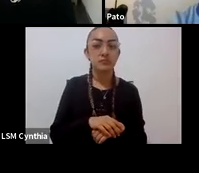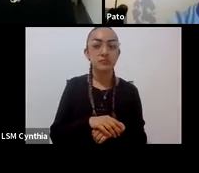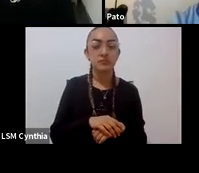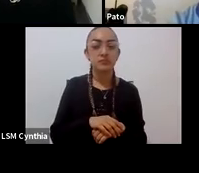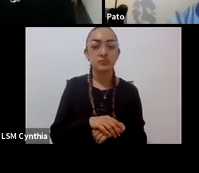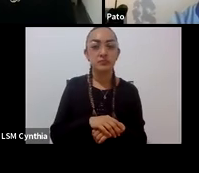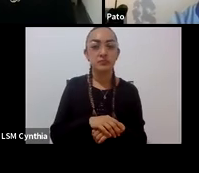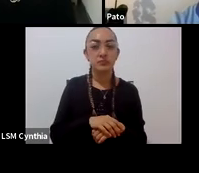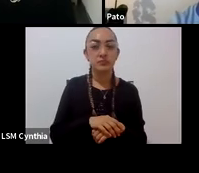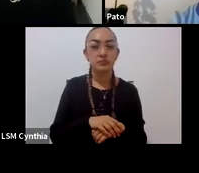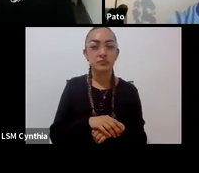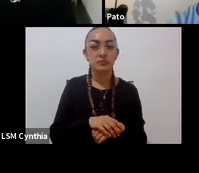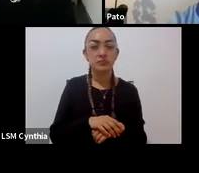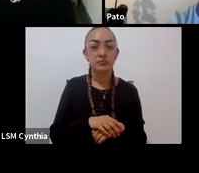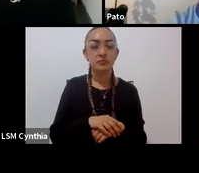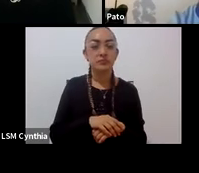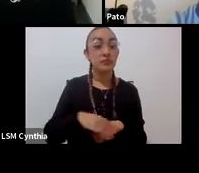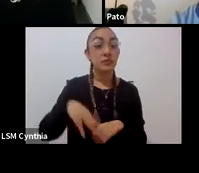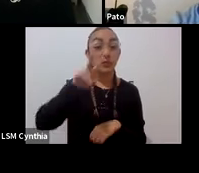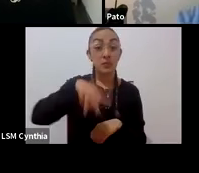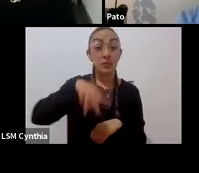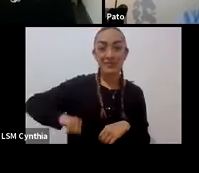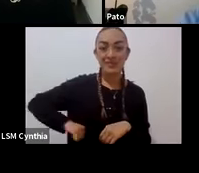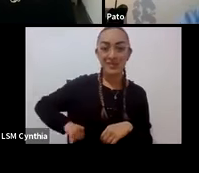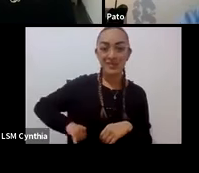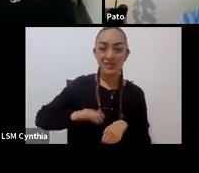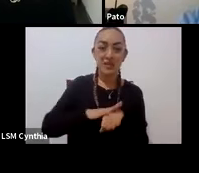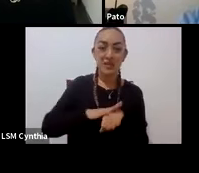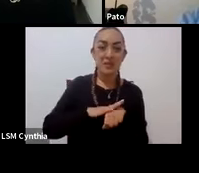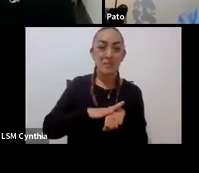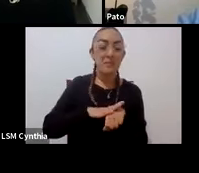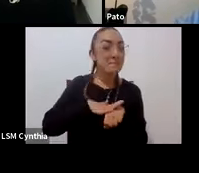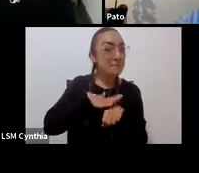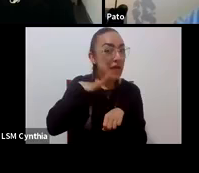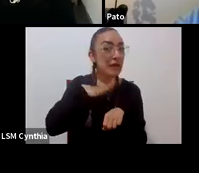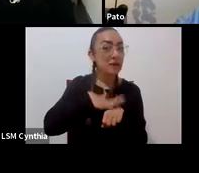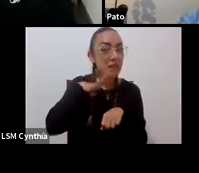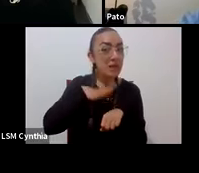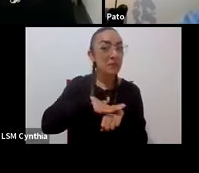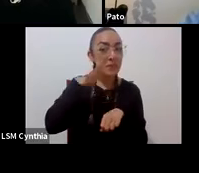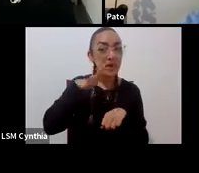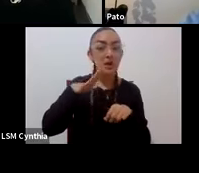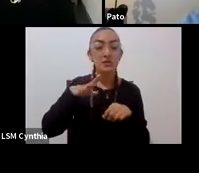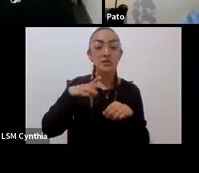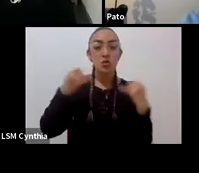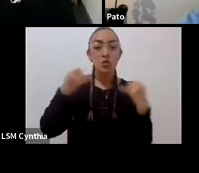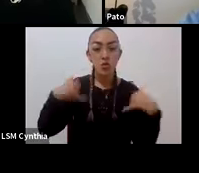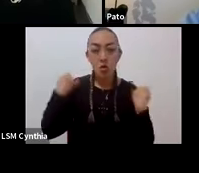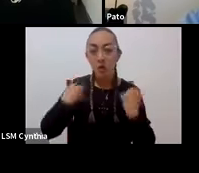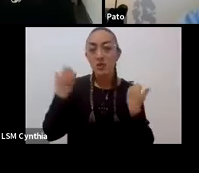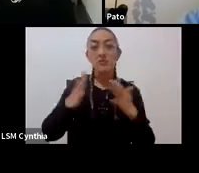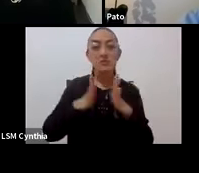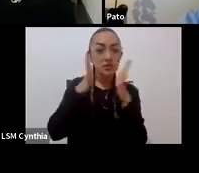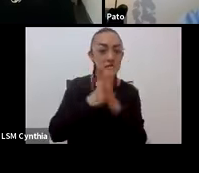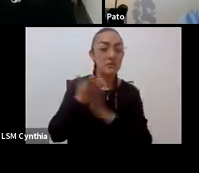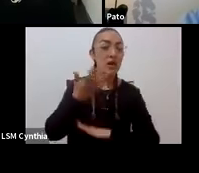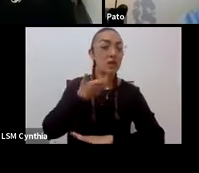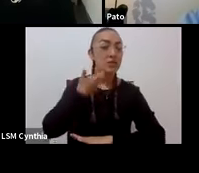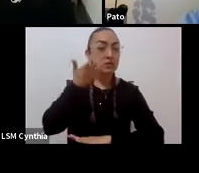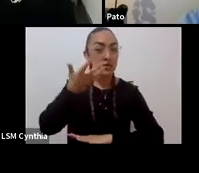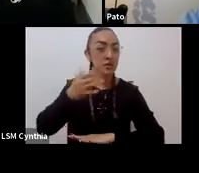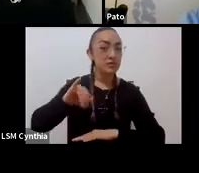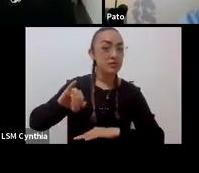se incrementó muchísimo la participación de los jóvenes interesados en estar en recibir